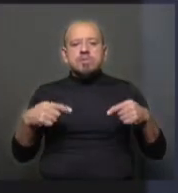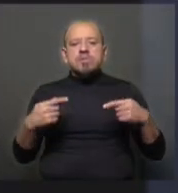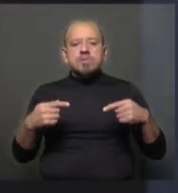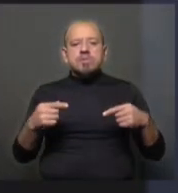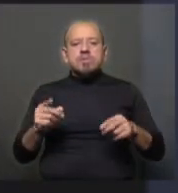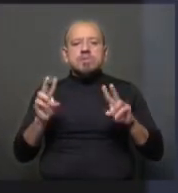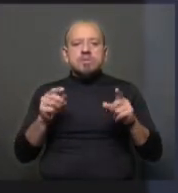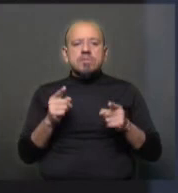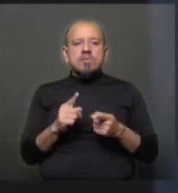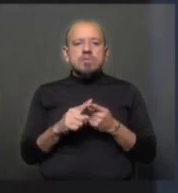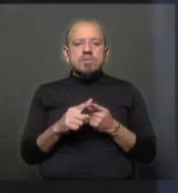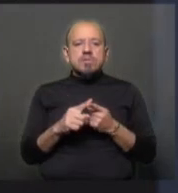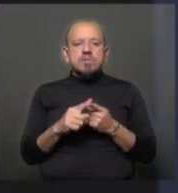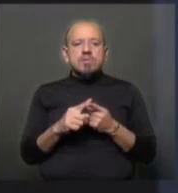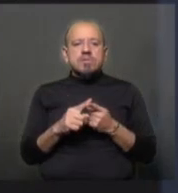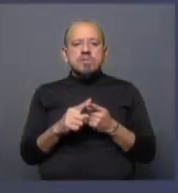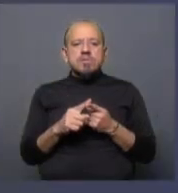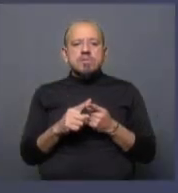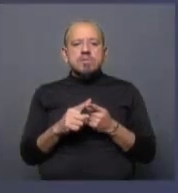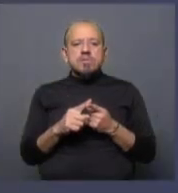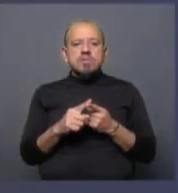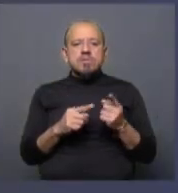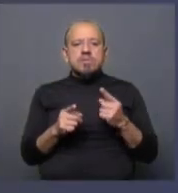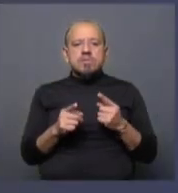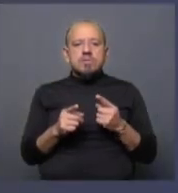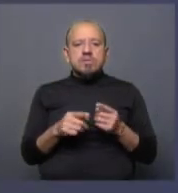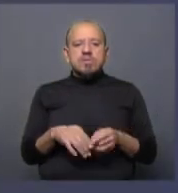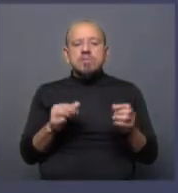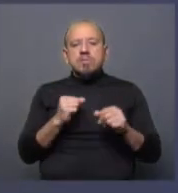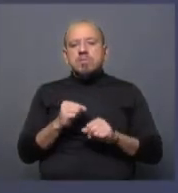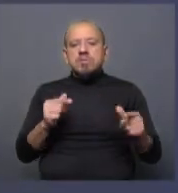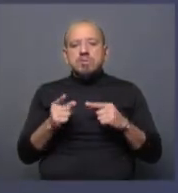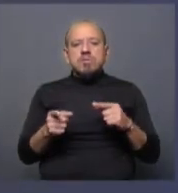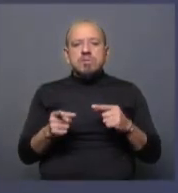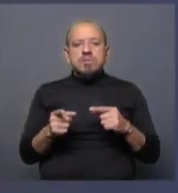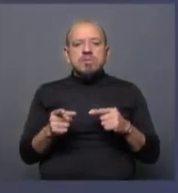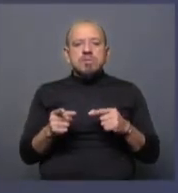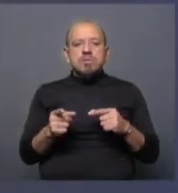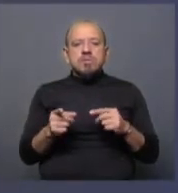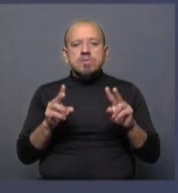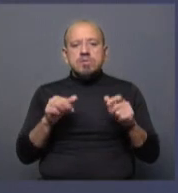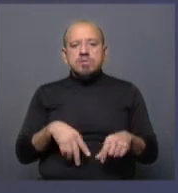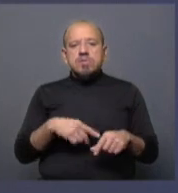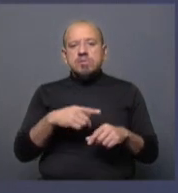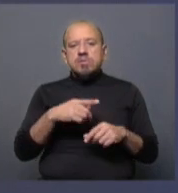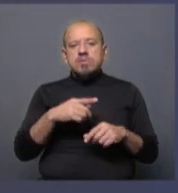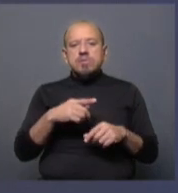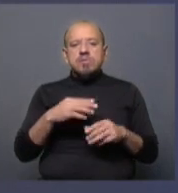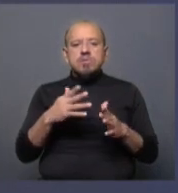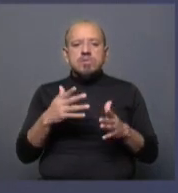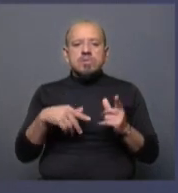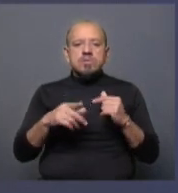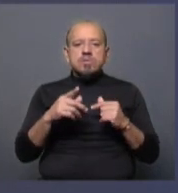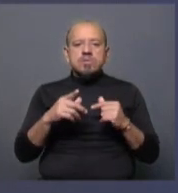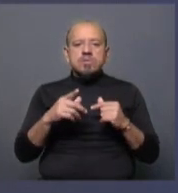temas también eso a mí me gusta el tema de riguroso puede ser con el tema del arbitraje eso viste me gusta la rigurosidad y me gusta hacer lo